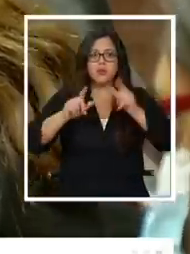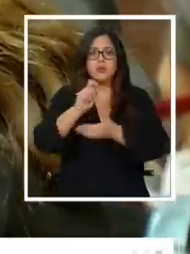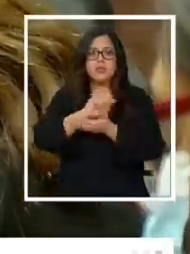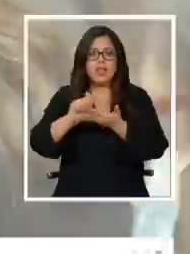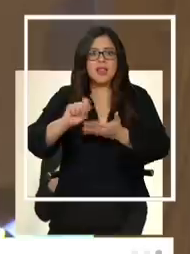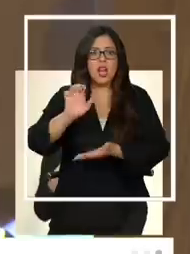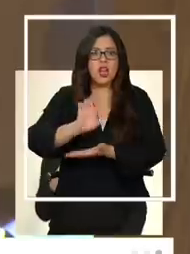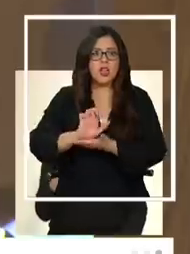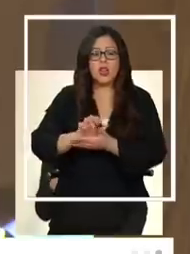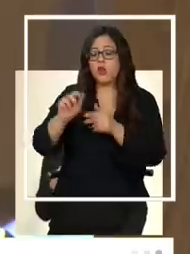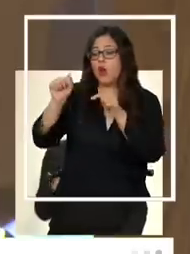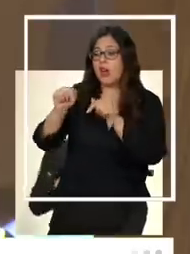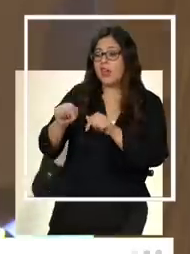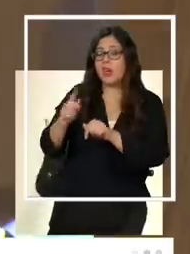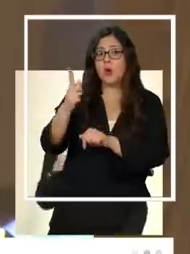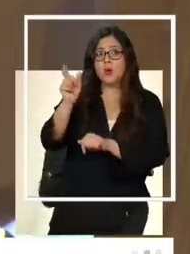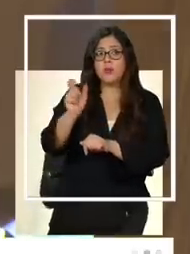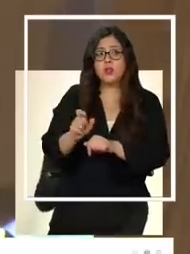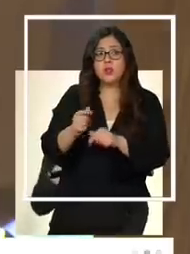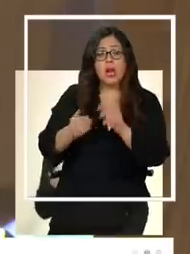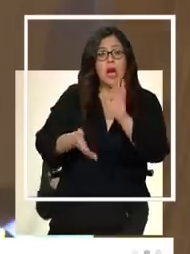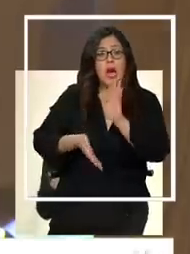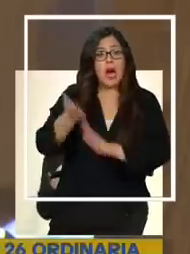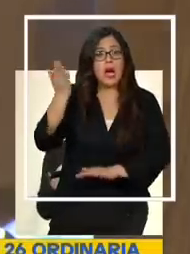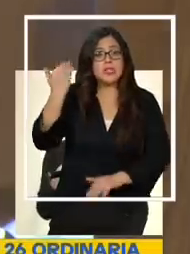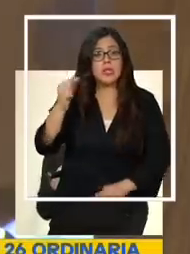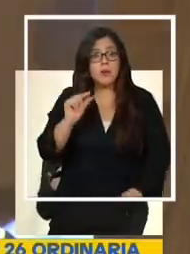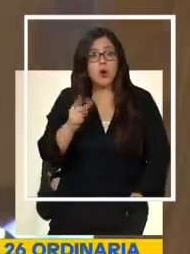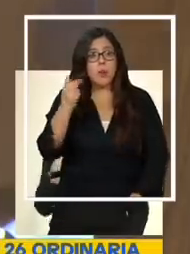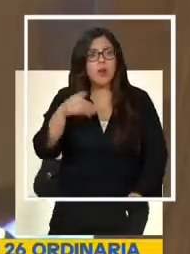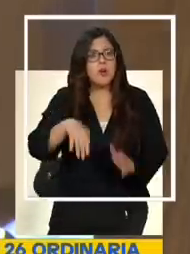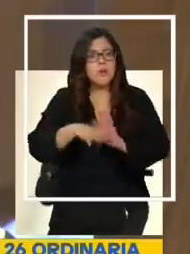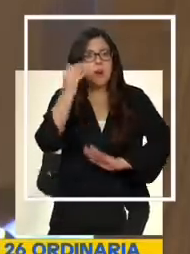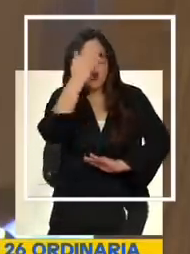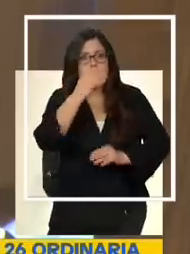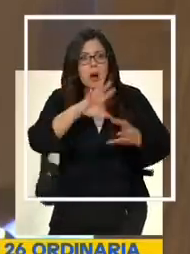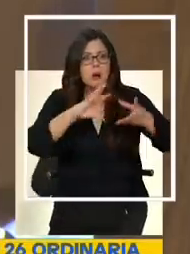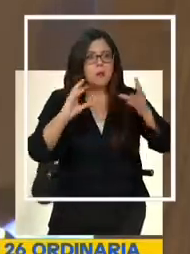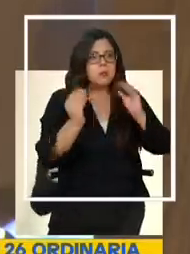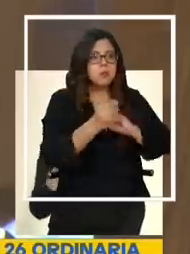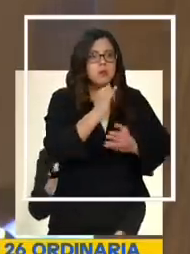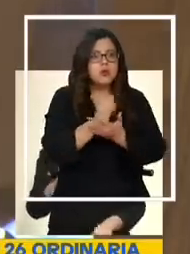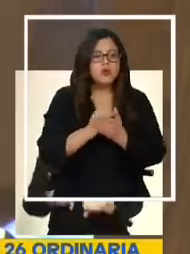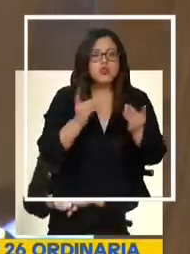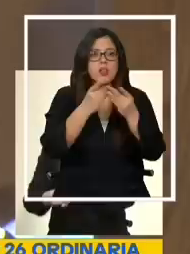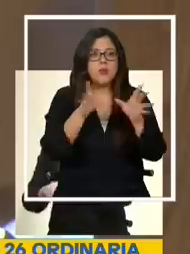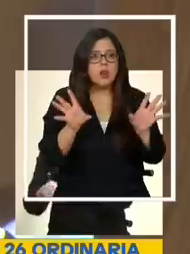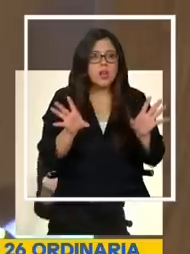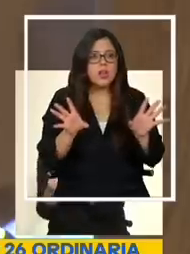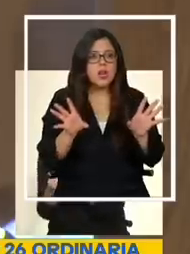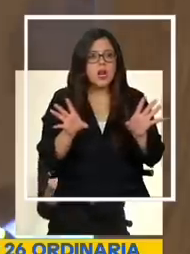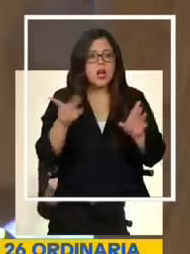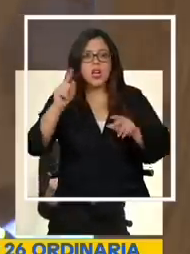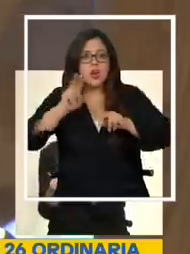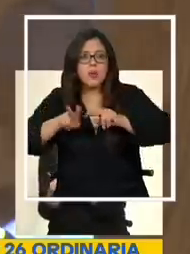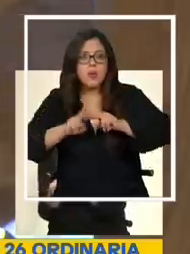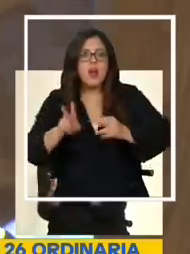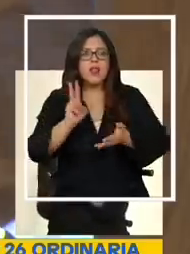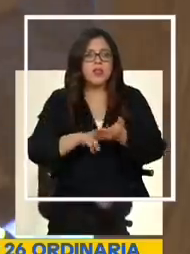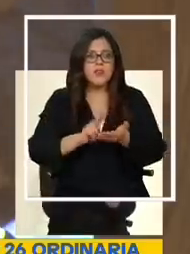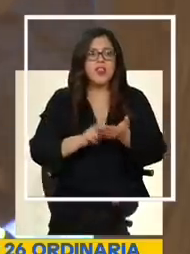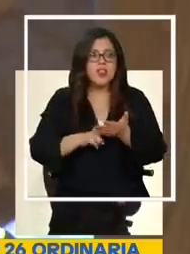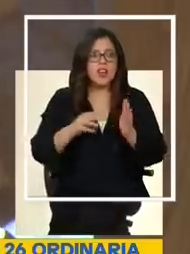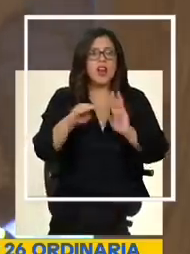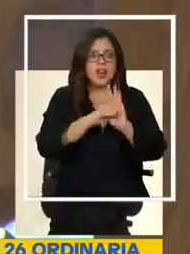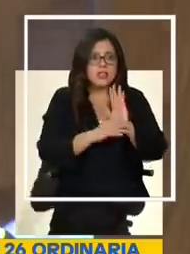secretario de Estado. Aquí había uno que salió de la sala recién, pero que han estado más preocupados de la destrucción de las instituciones democráticas que de preparar verdaderamente